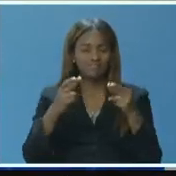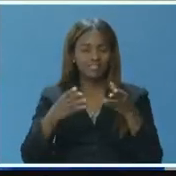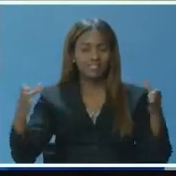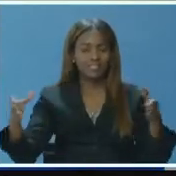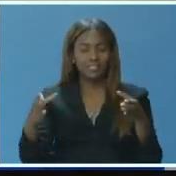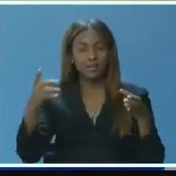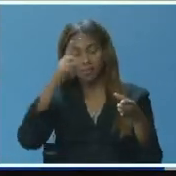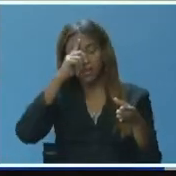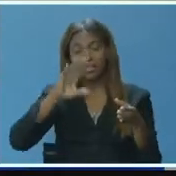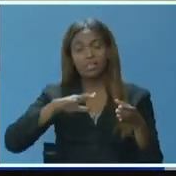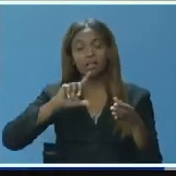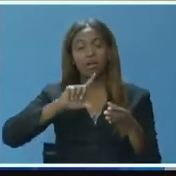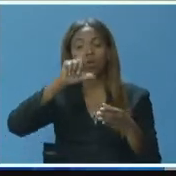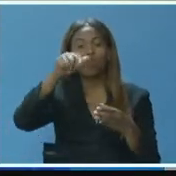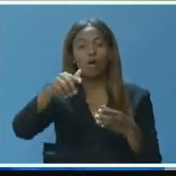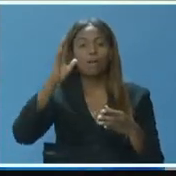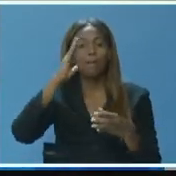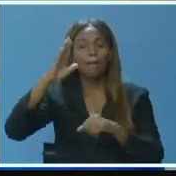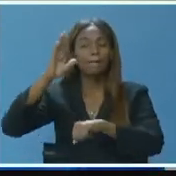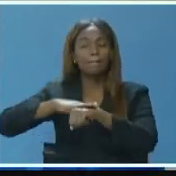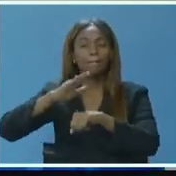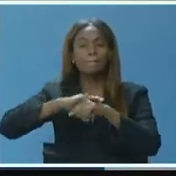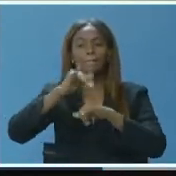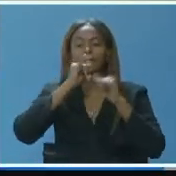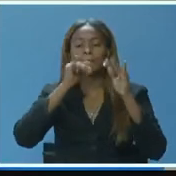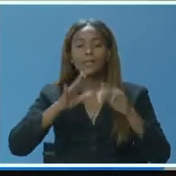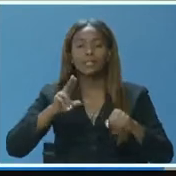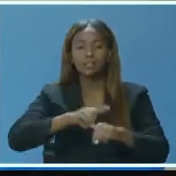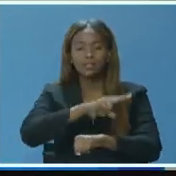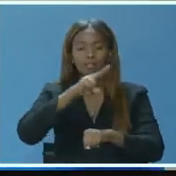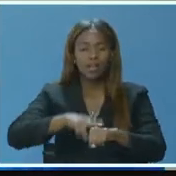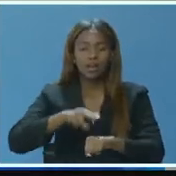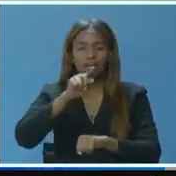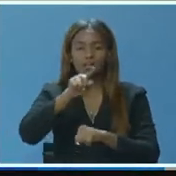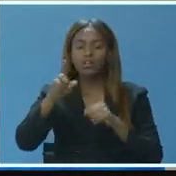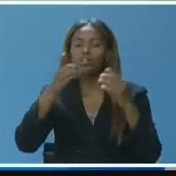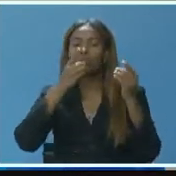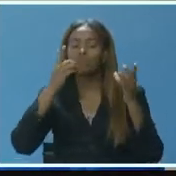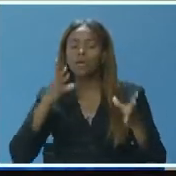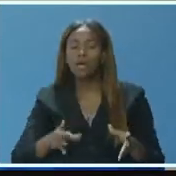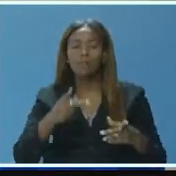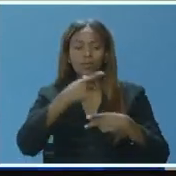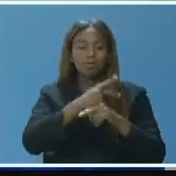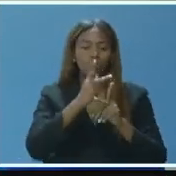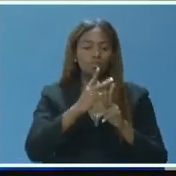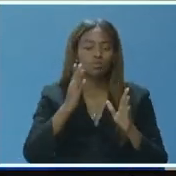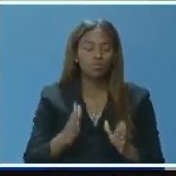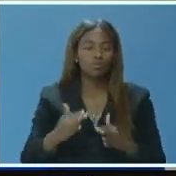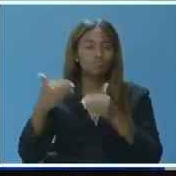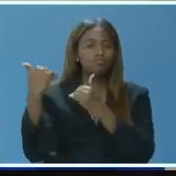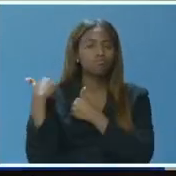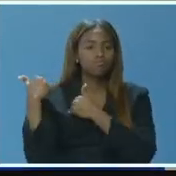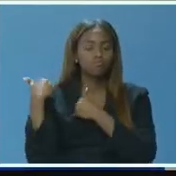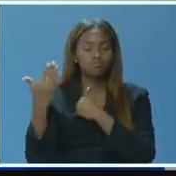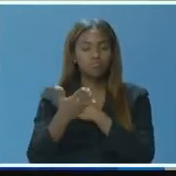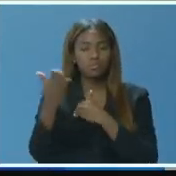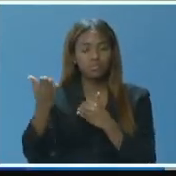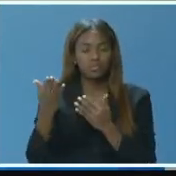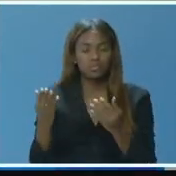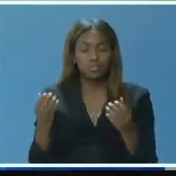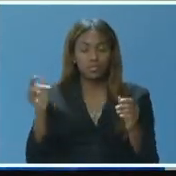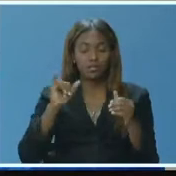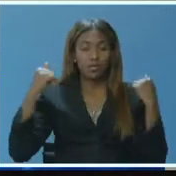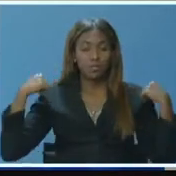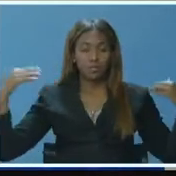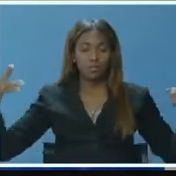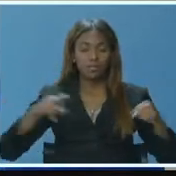convocar a la prensa nacional, a los dominicanos, a los productores, a los líderes de opinión, al Gran Congreso Nacional de